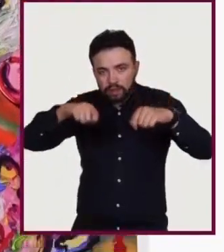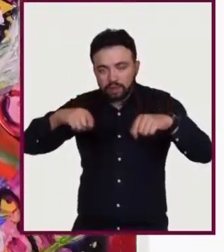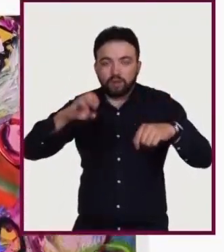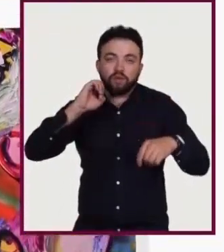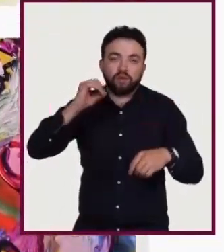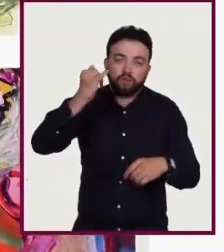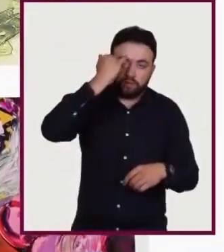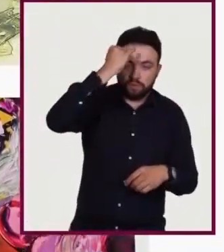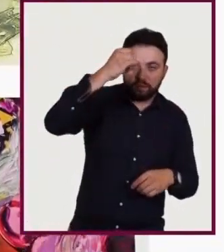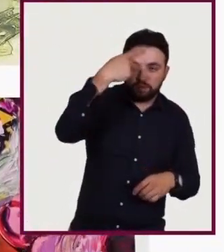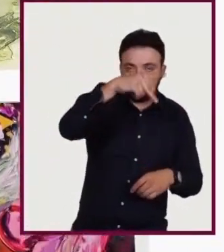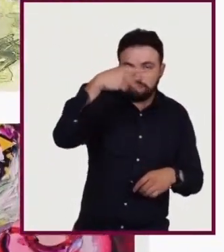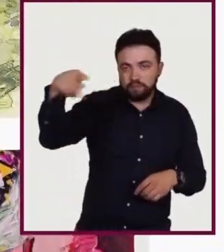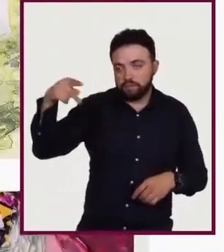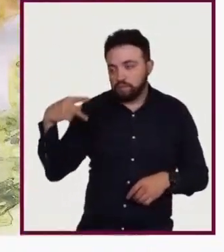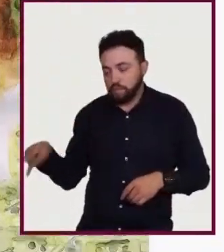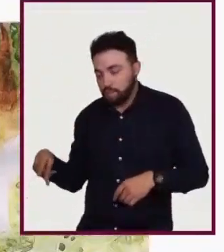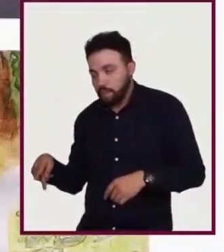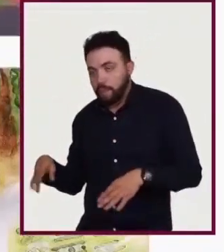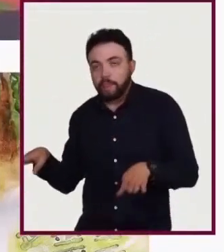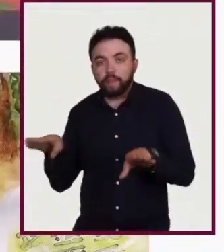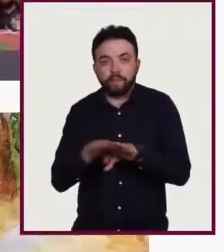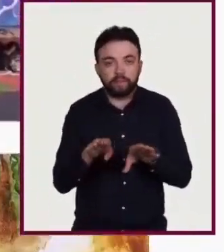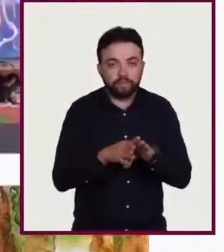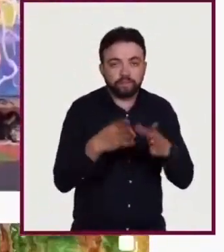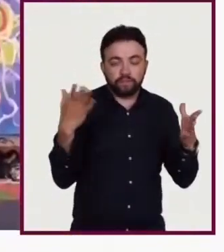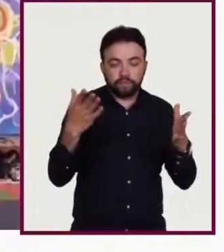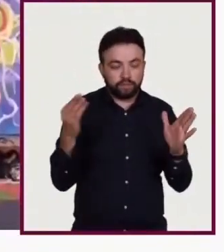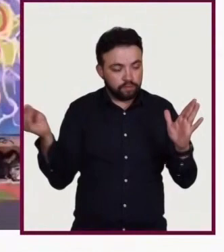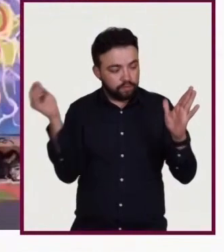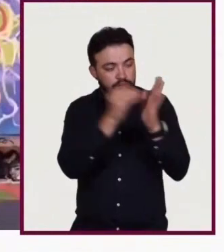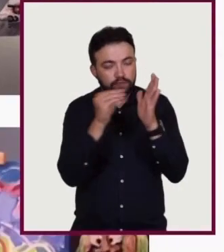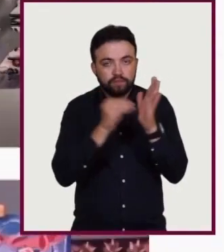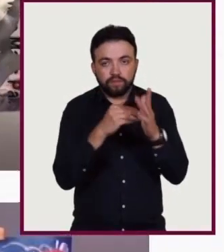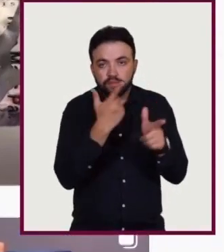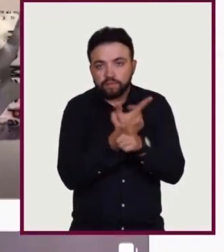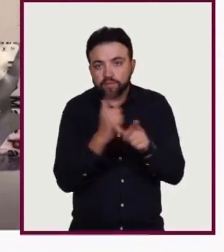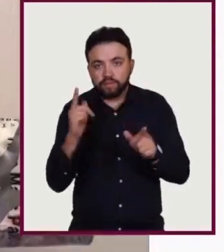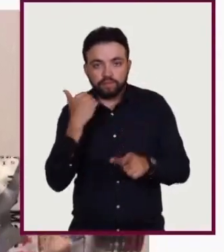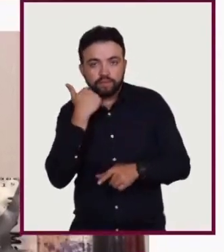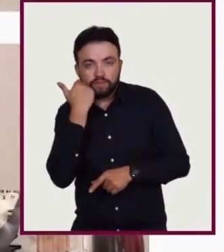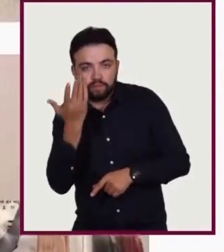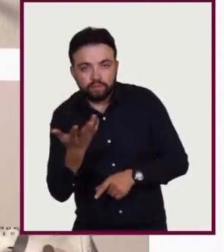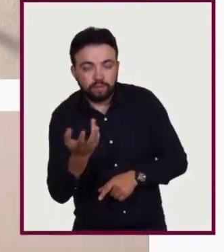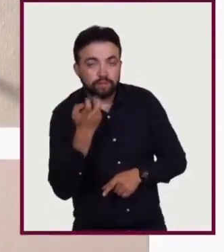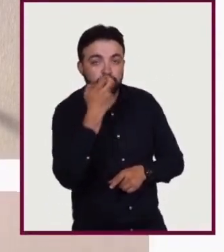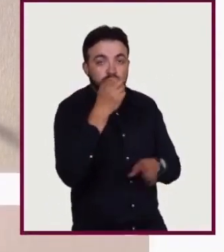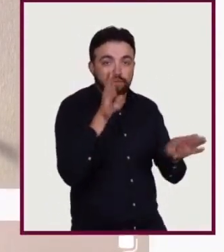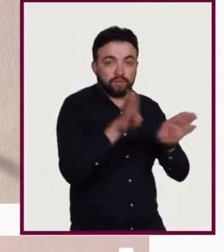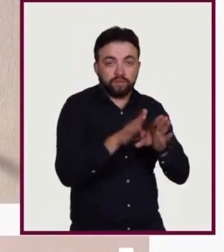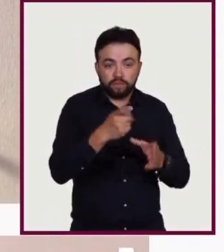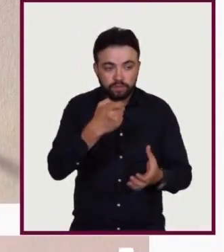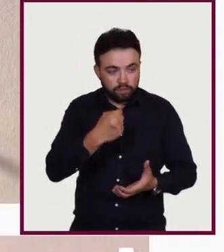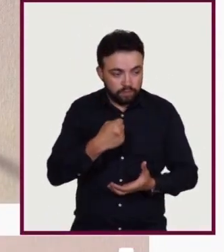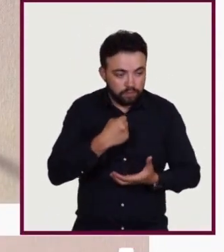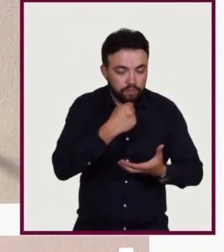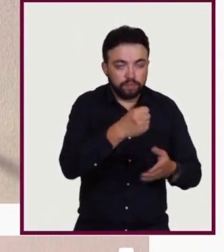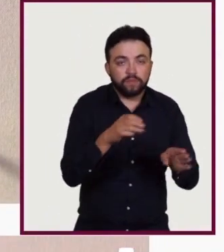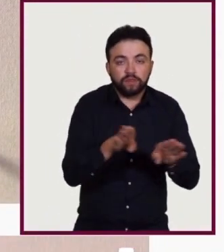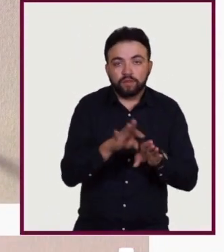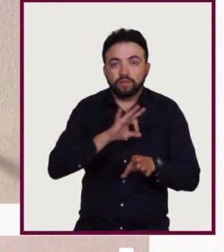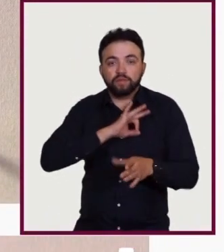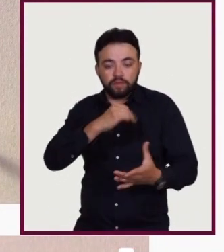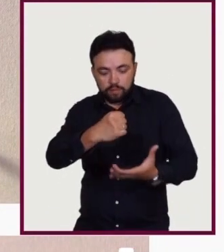idea. Digamos, es un reto diferente el cómo adaptar lo que quieras transmitir con esos recursos, lo tienes que adaptar. Y si lo